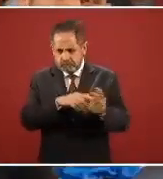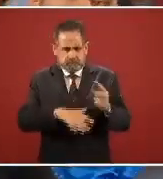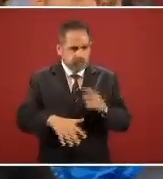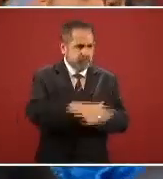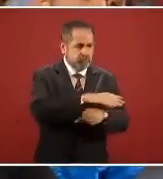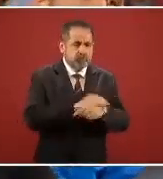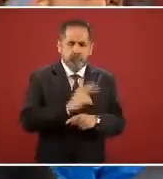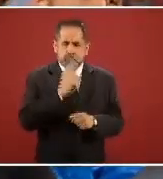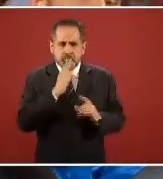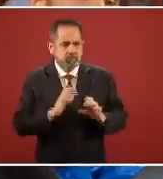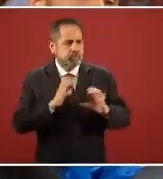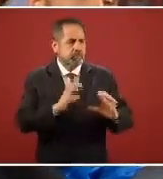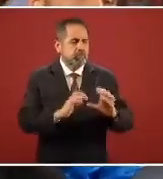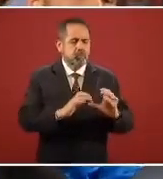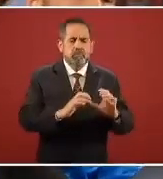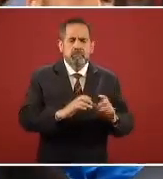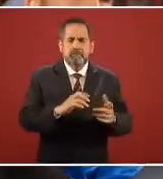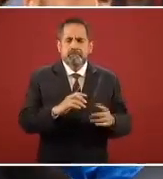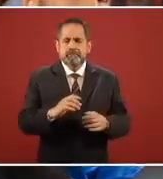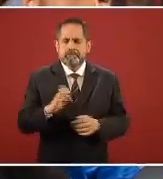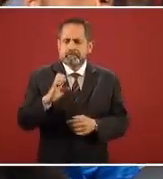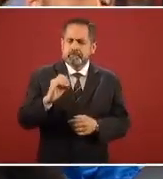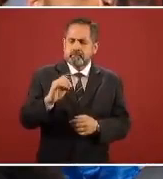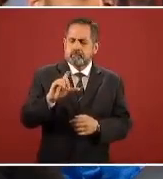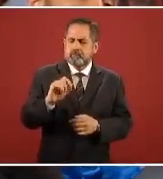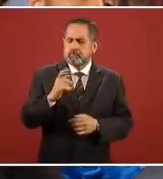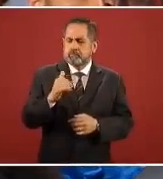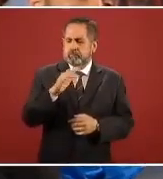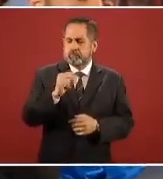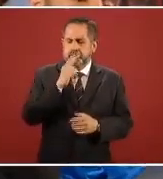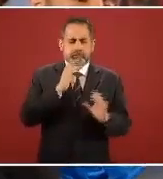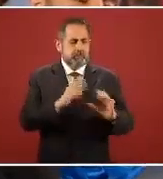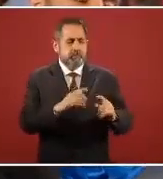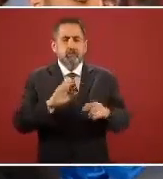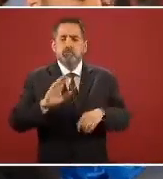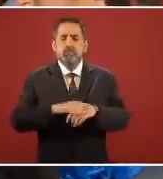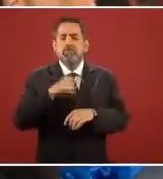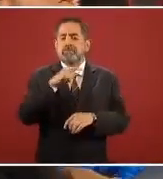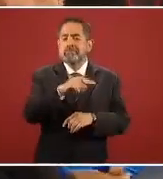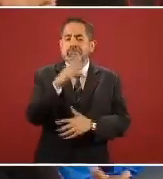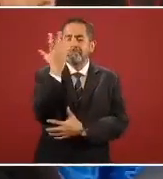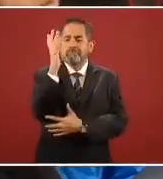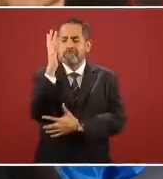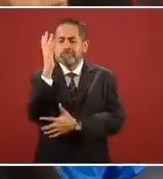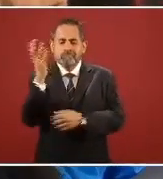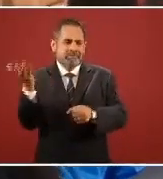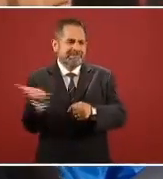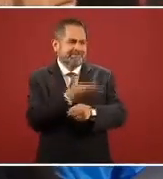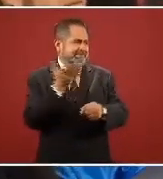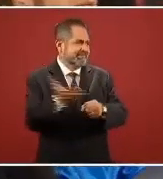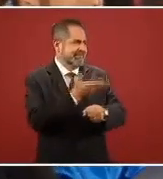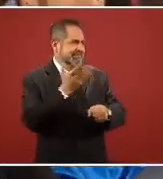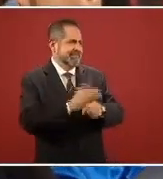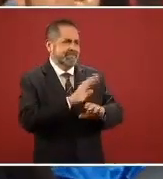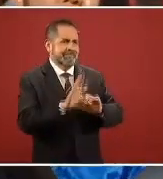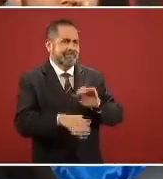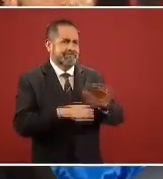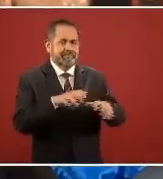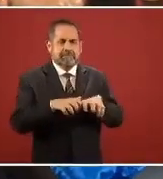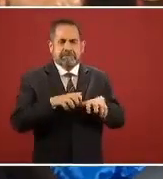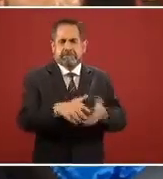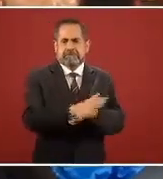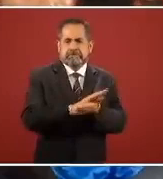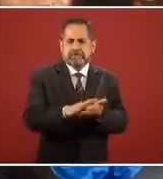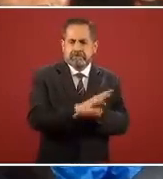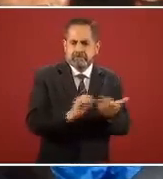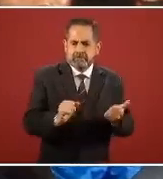reserva ecológica, en donde ha habido una desmedida tala, y en la que, bueno, están devastando los bosques nacionales. Esa